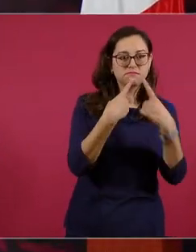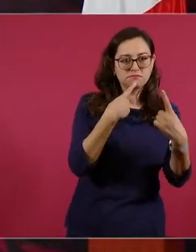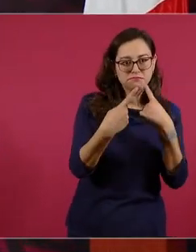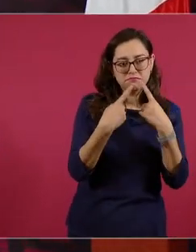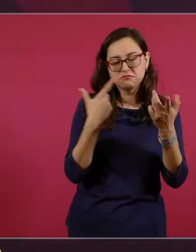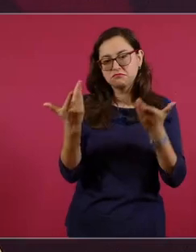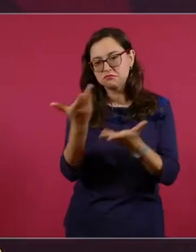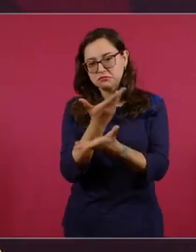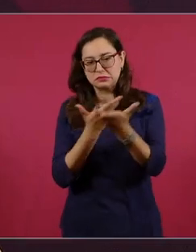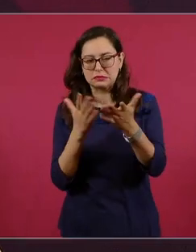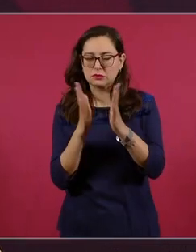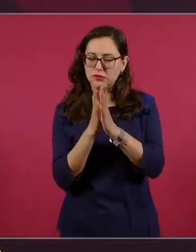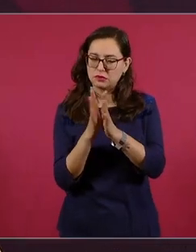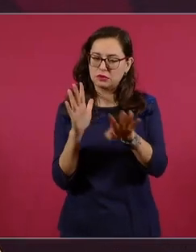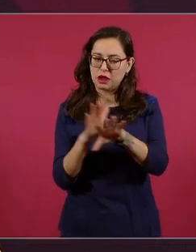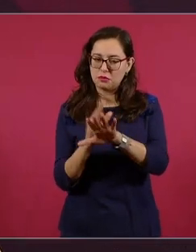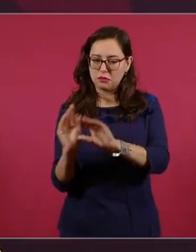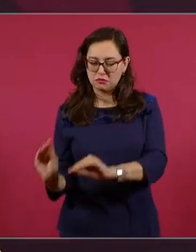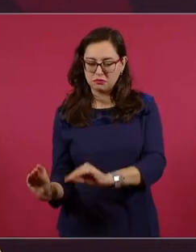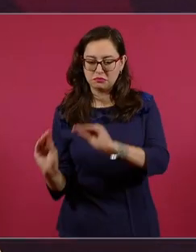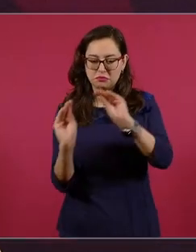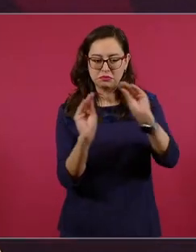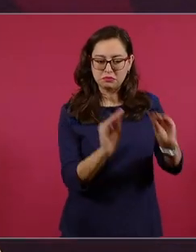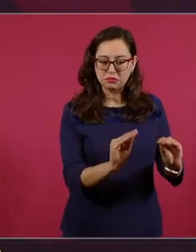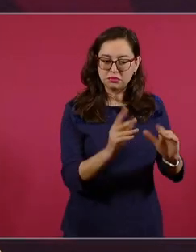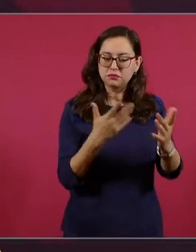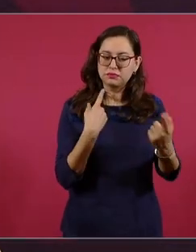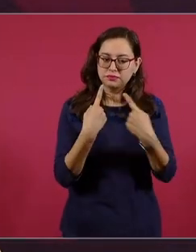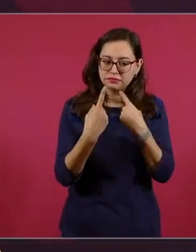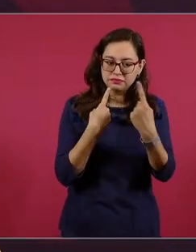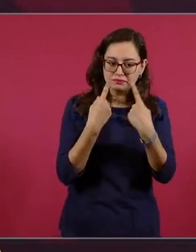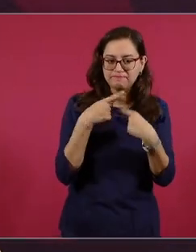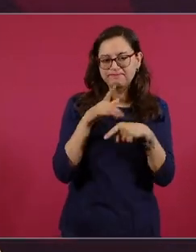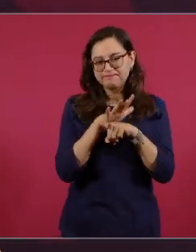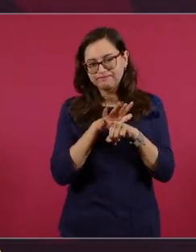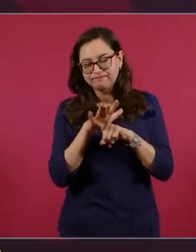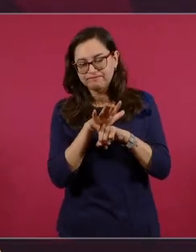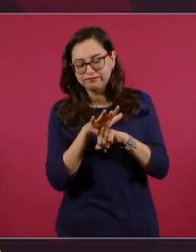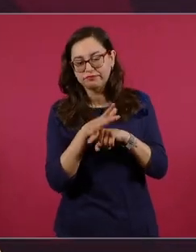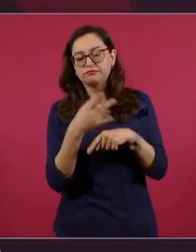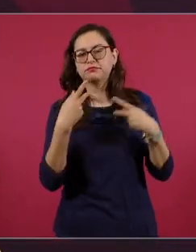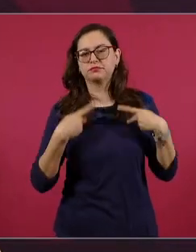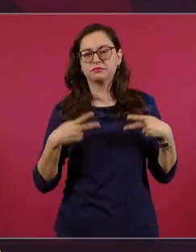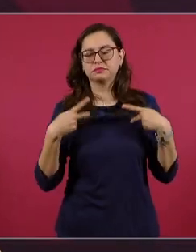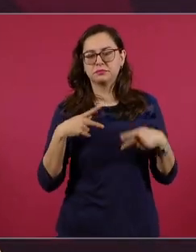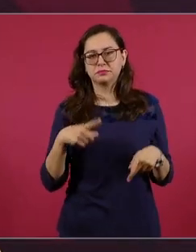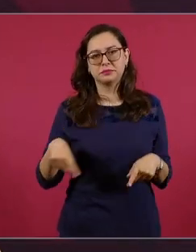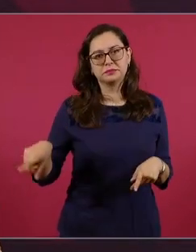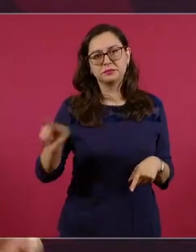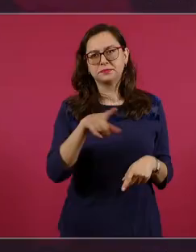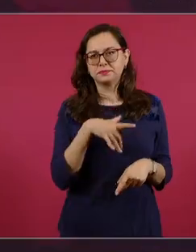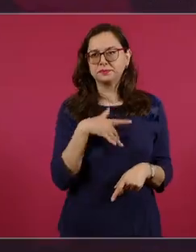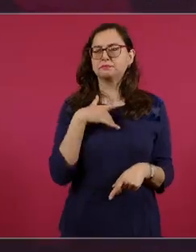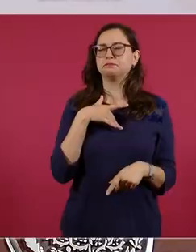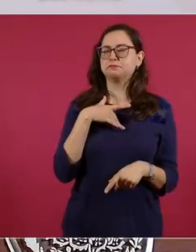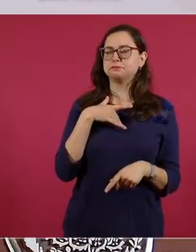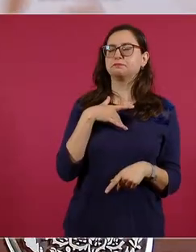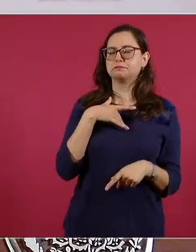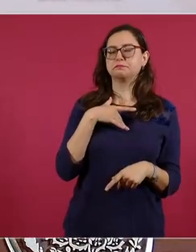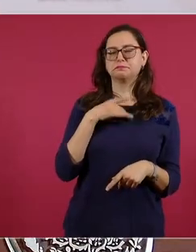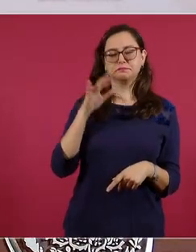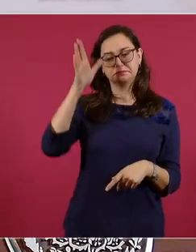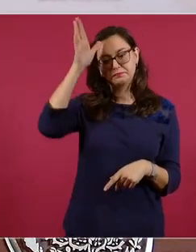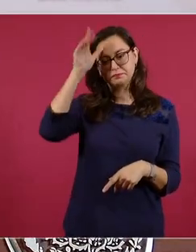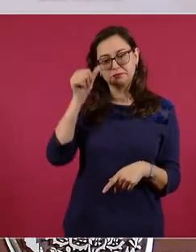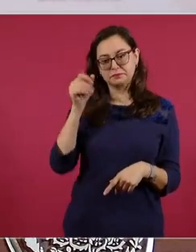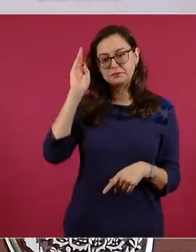Agradecerle a toda la gente del Istmo, que se han portado muy bien y ya